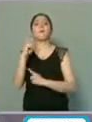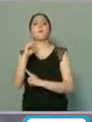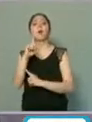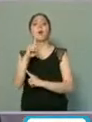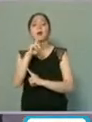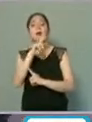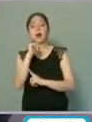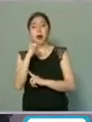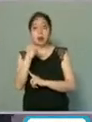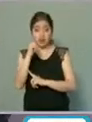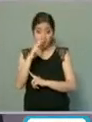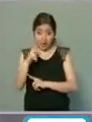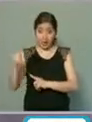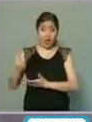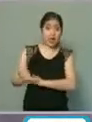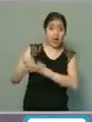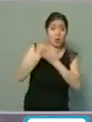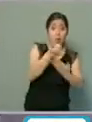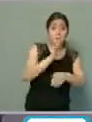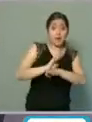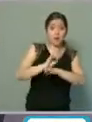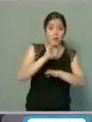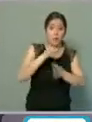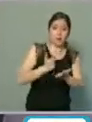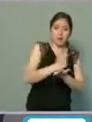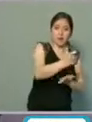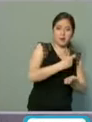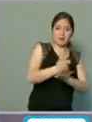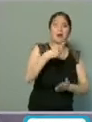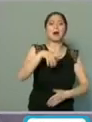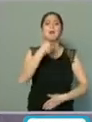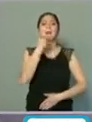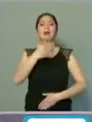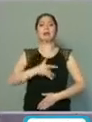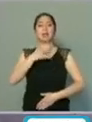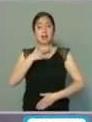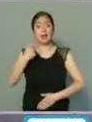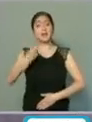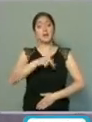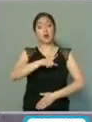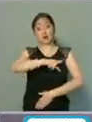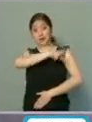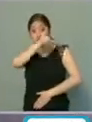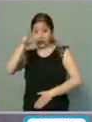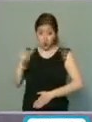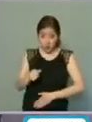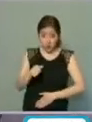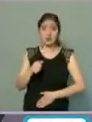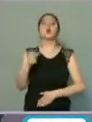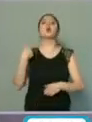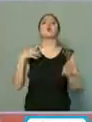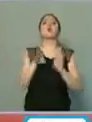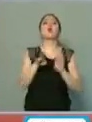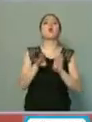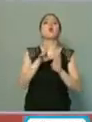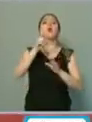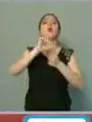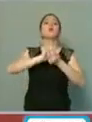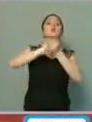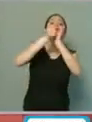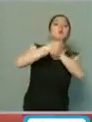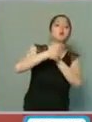los cuales al recibir este dinero tienen posturas favorables o en algunos casos que dejan que